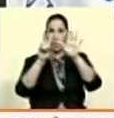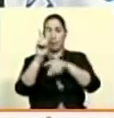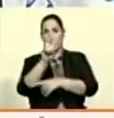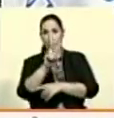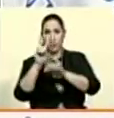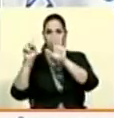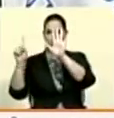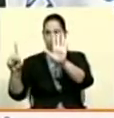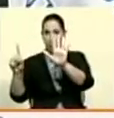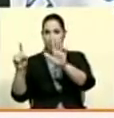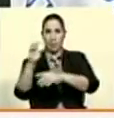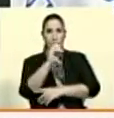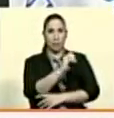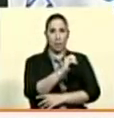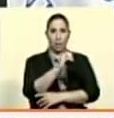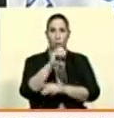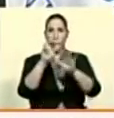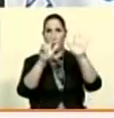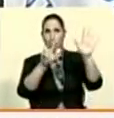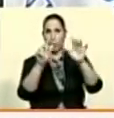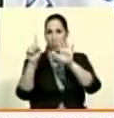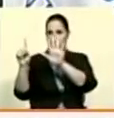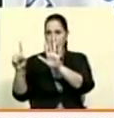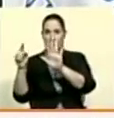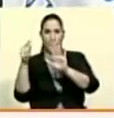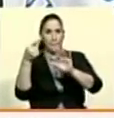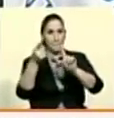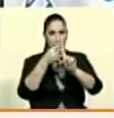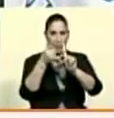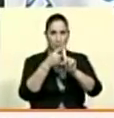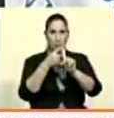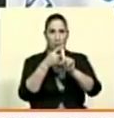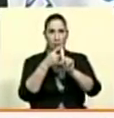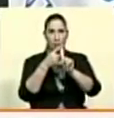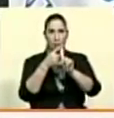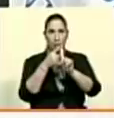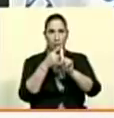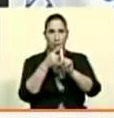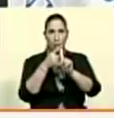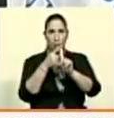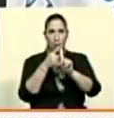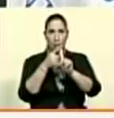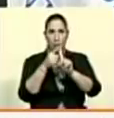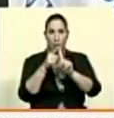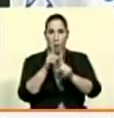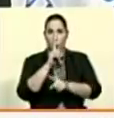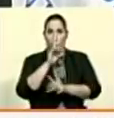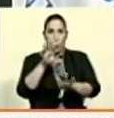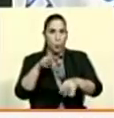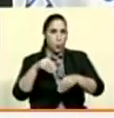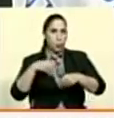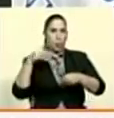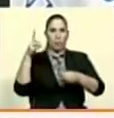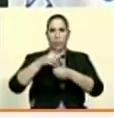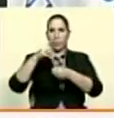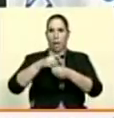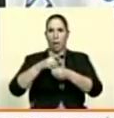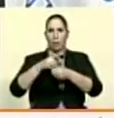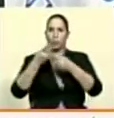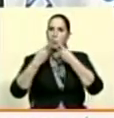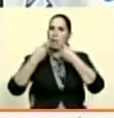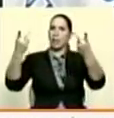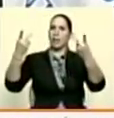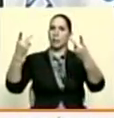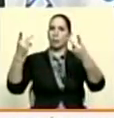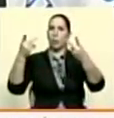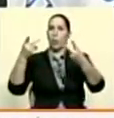16-726-086, presuntamente, primero, ocultó o falseó datos contenidos en su declaración jurada